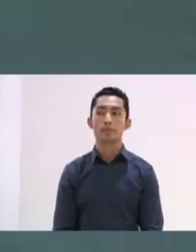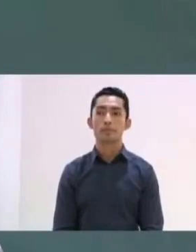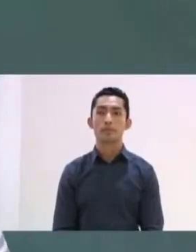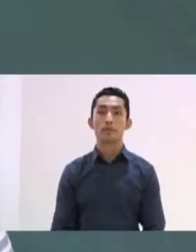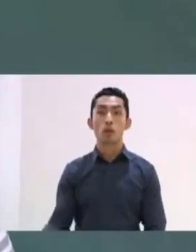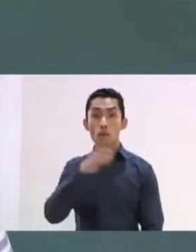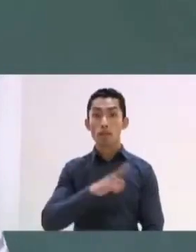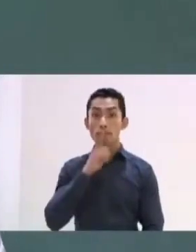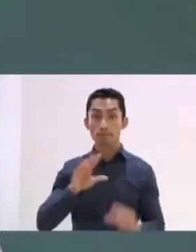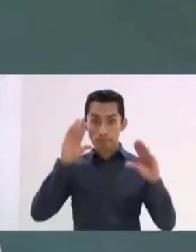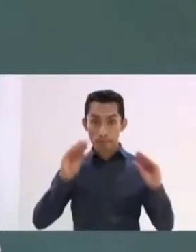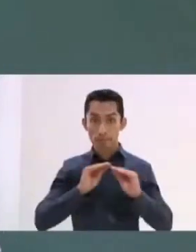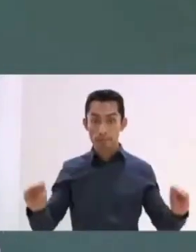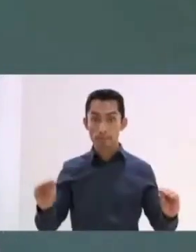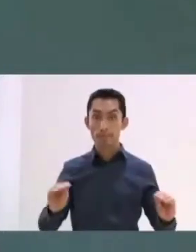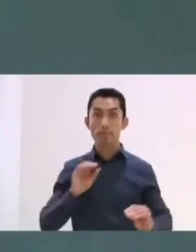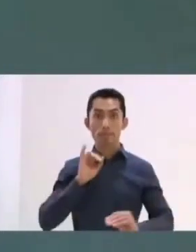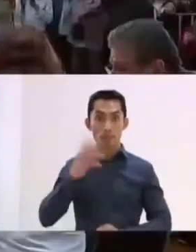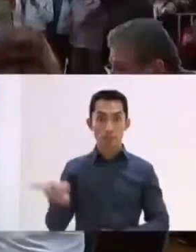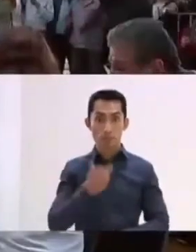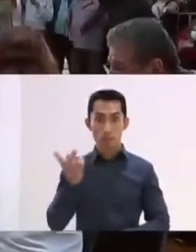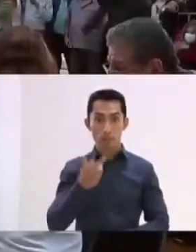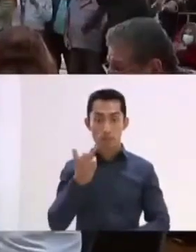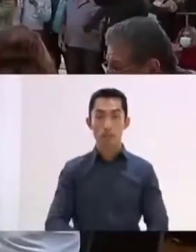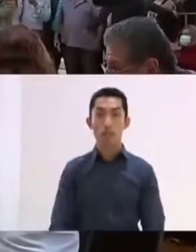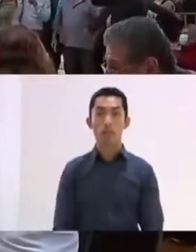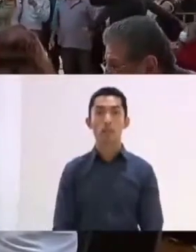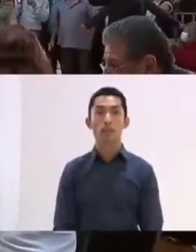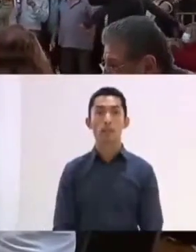¿Van a guardar silencio?